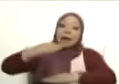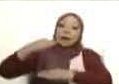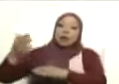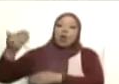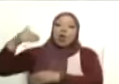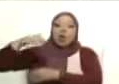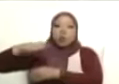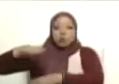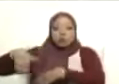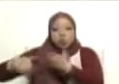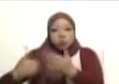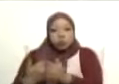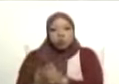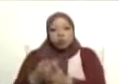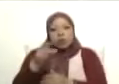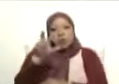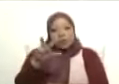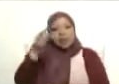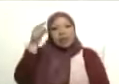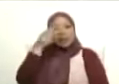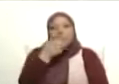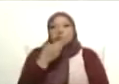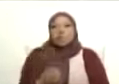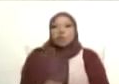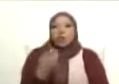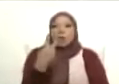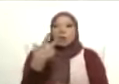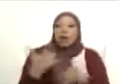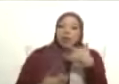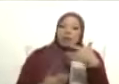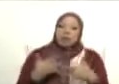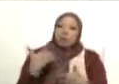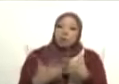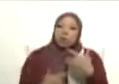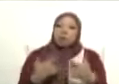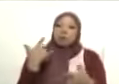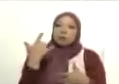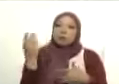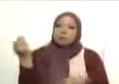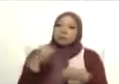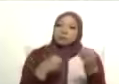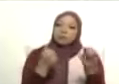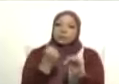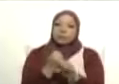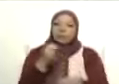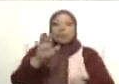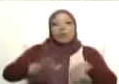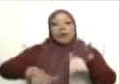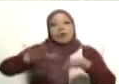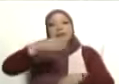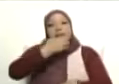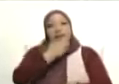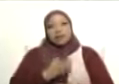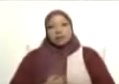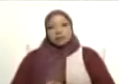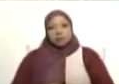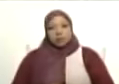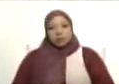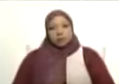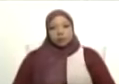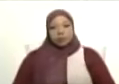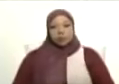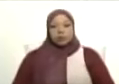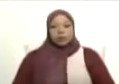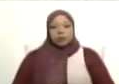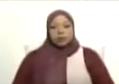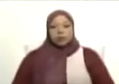resguardo. Desde el día 3, y todos estos tres eventos tienen una finalización máxima hasta el 15 de diciembre. A partir